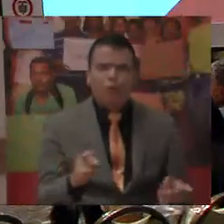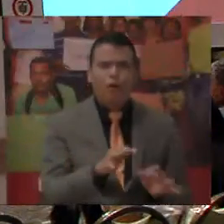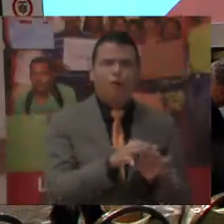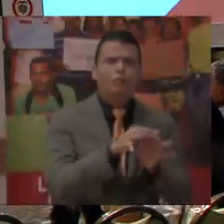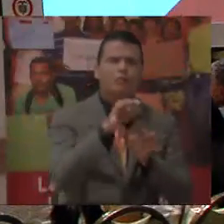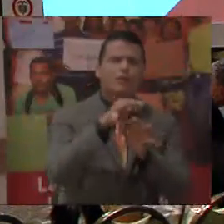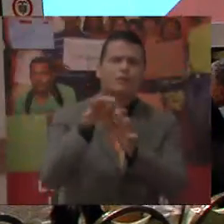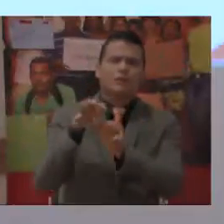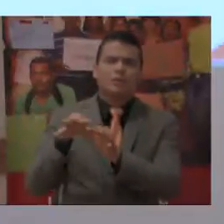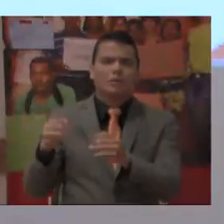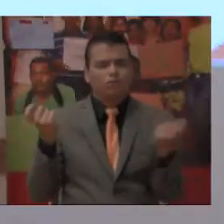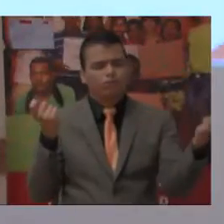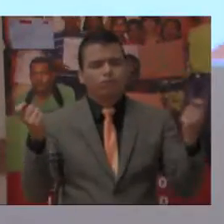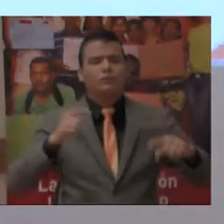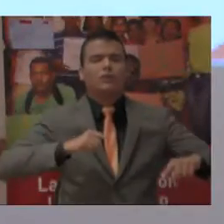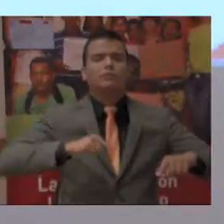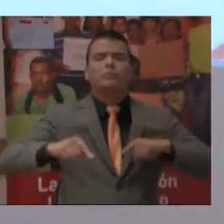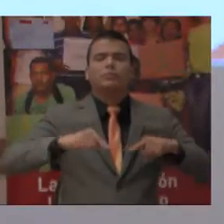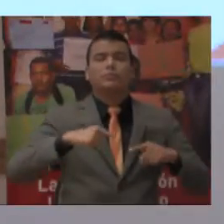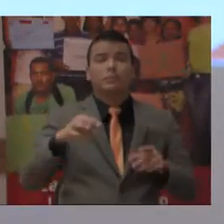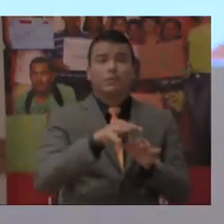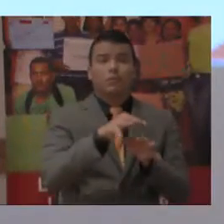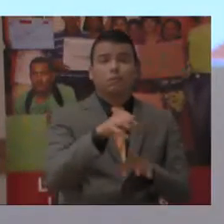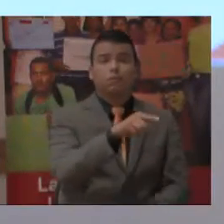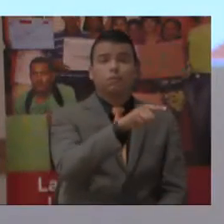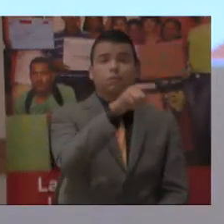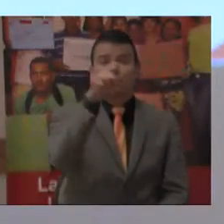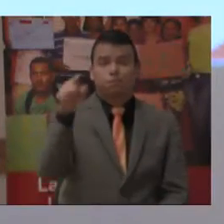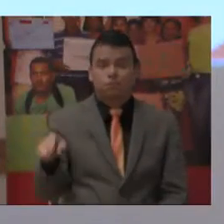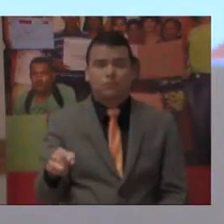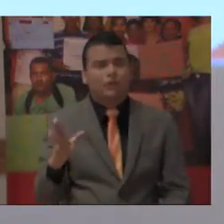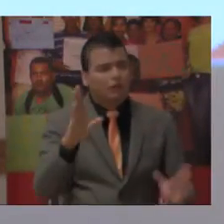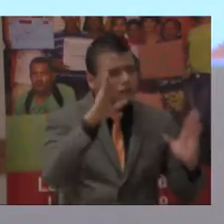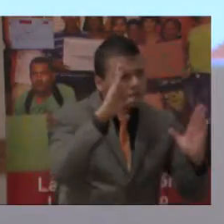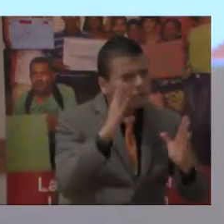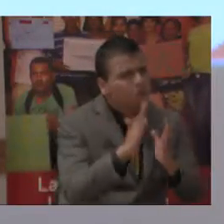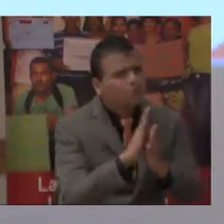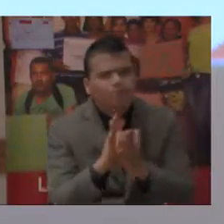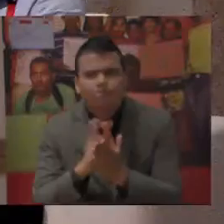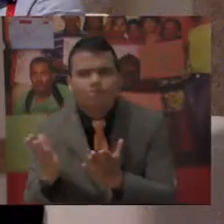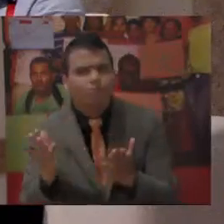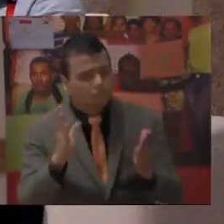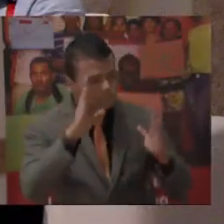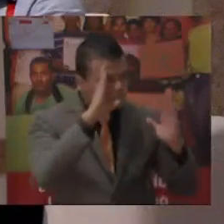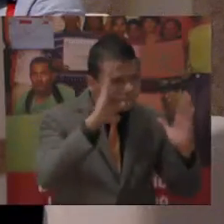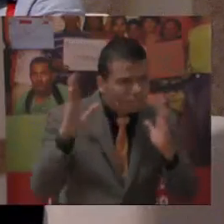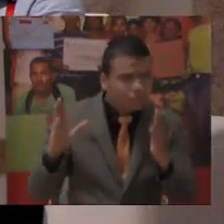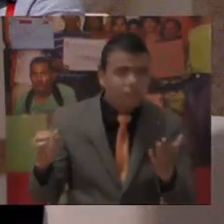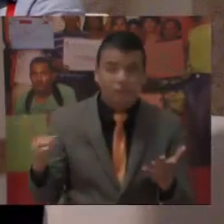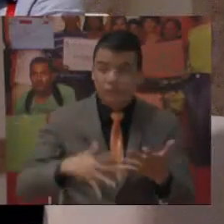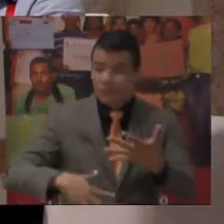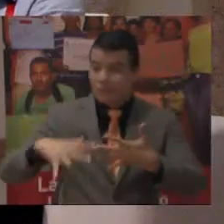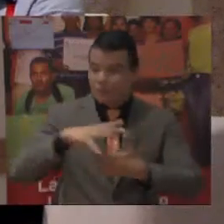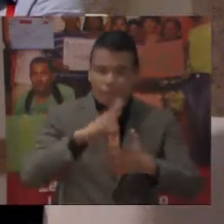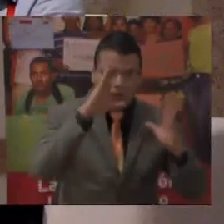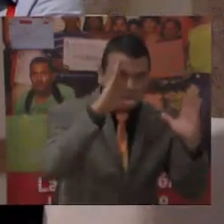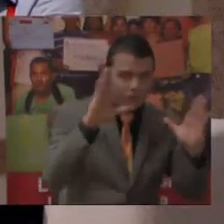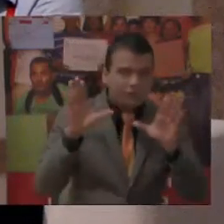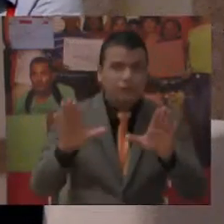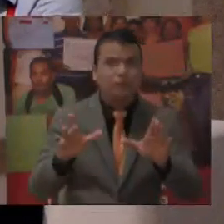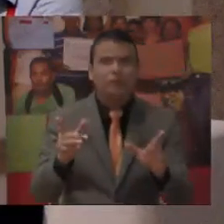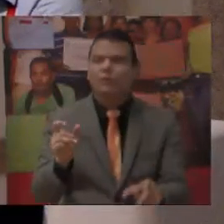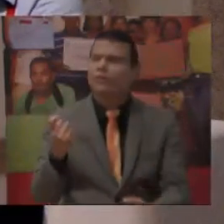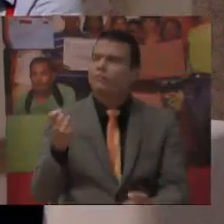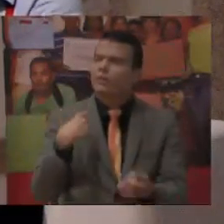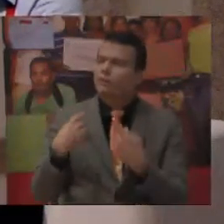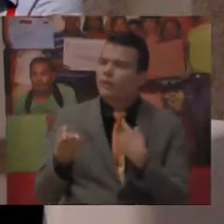presencia, gobernando en el territorio, escuchando a los ciudadanos, priorizando con ellos y llevando esas